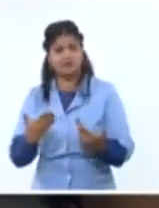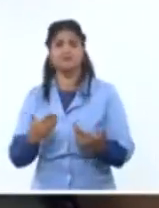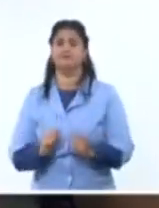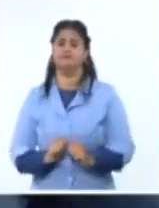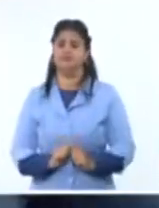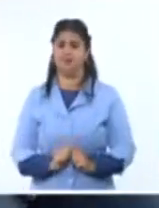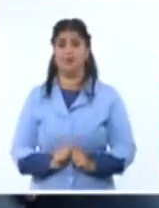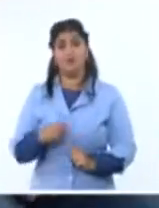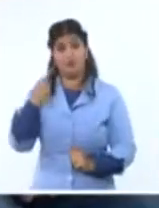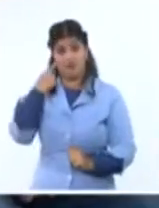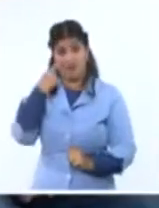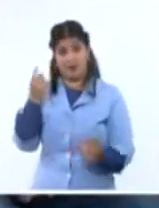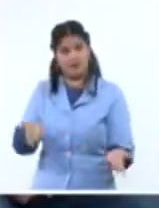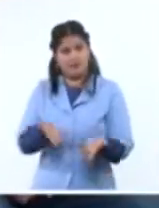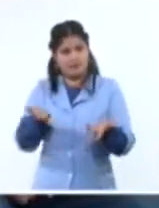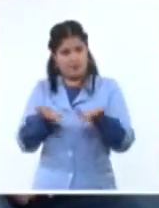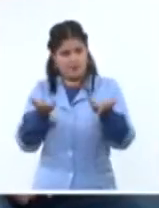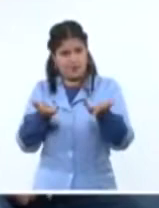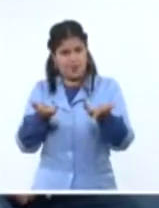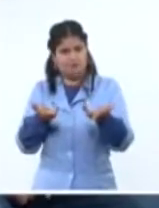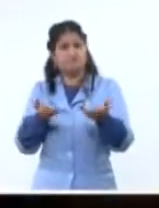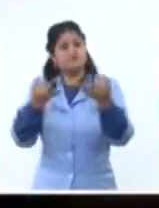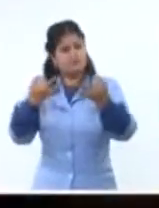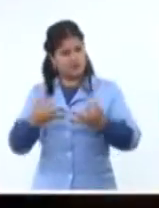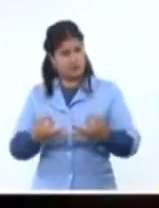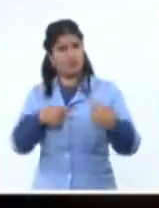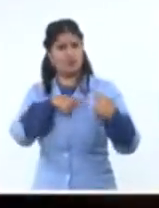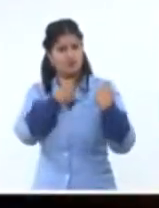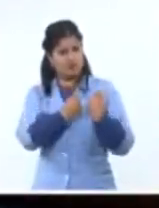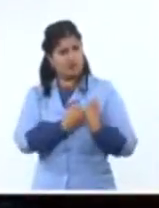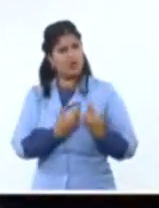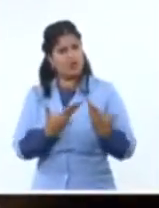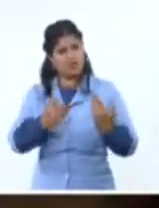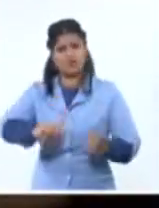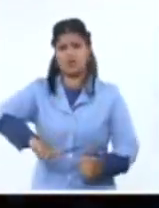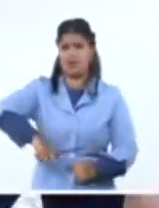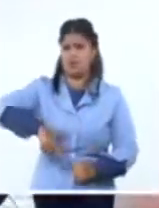genuina transformación humana y cultural que pondera la revolución.